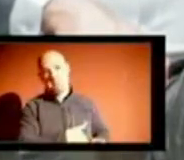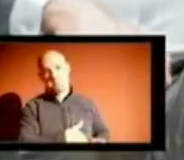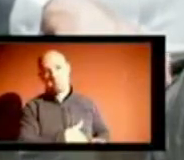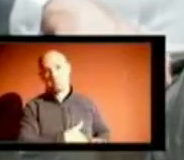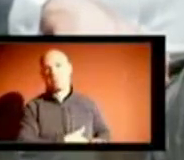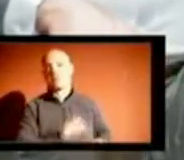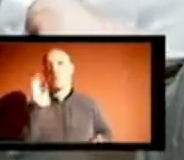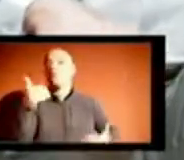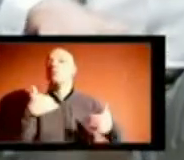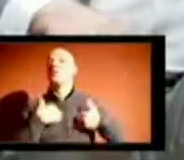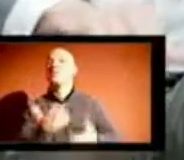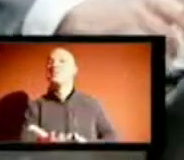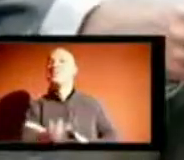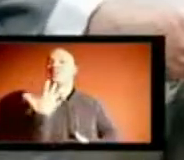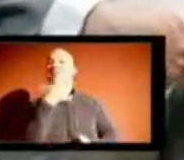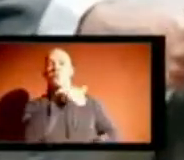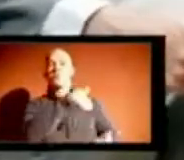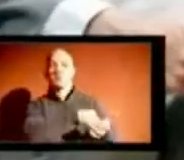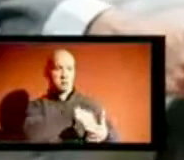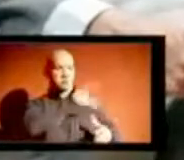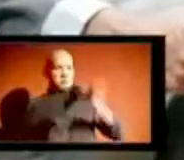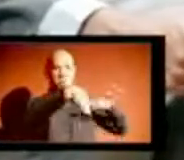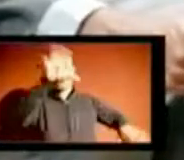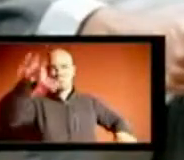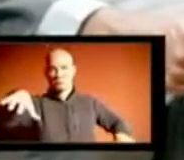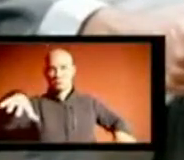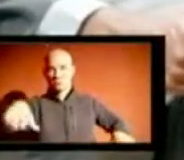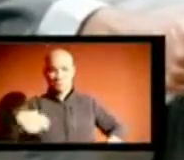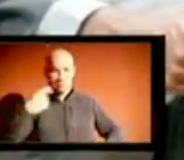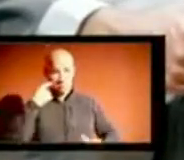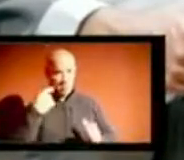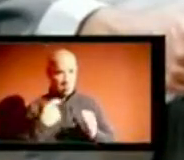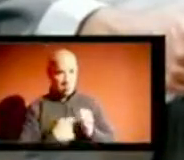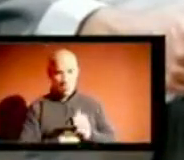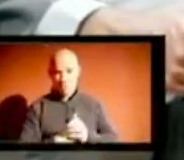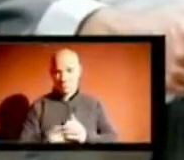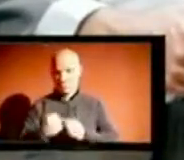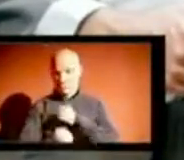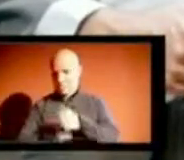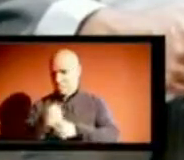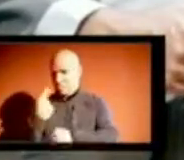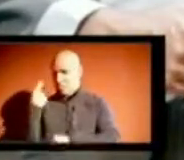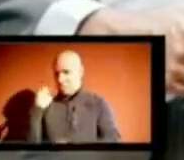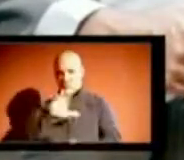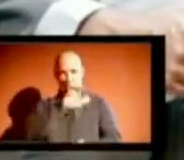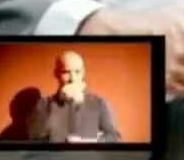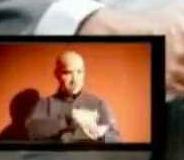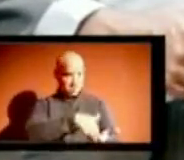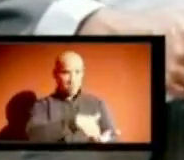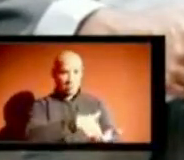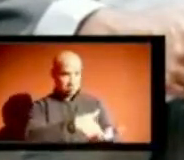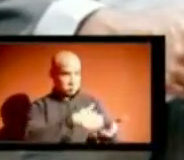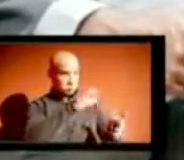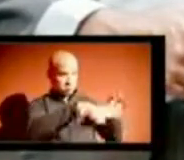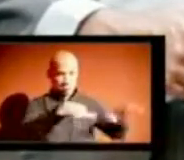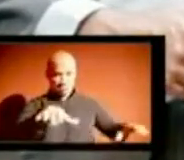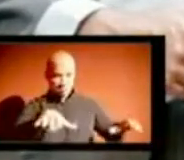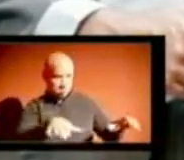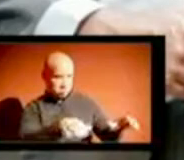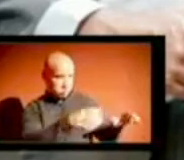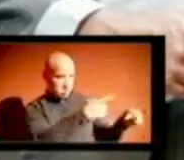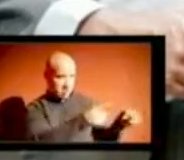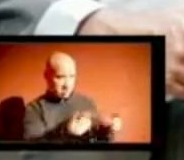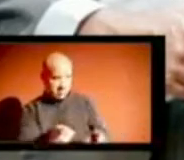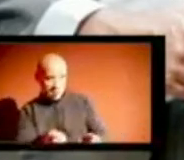isla. Y ya viendo lo que ocurrió con esos centros de planilla durante el ciclo contributivo pasado, ya están disponibles para radicar